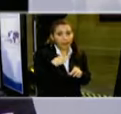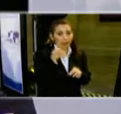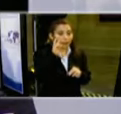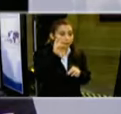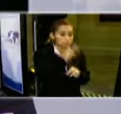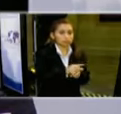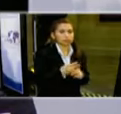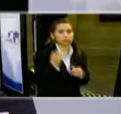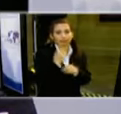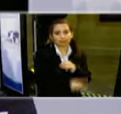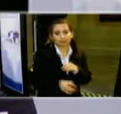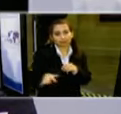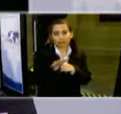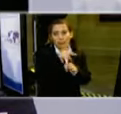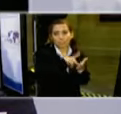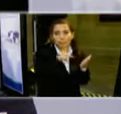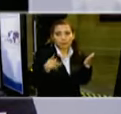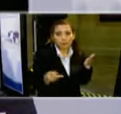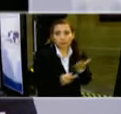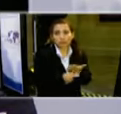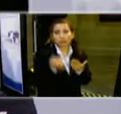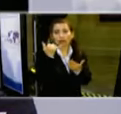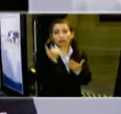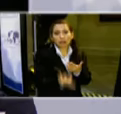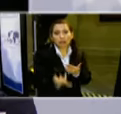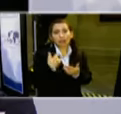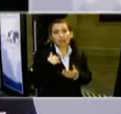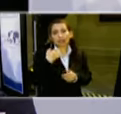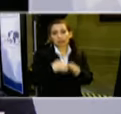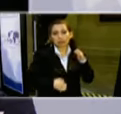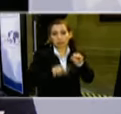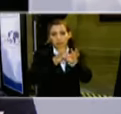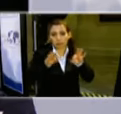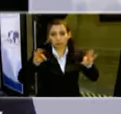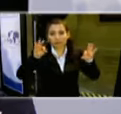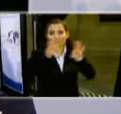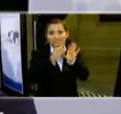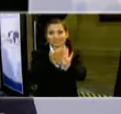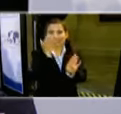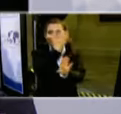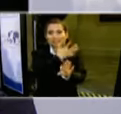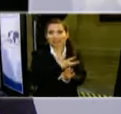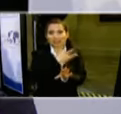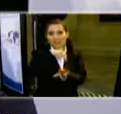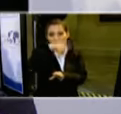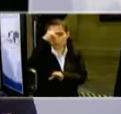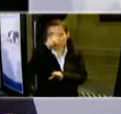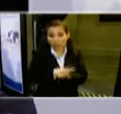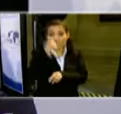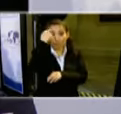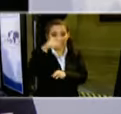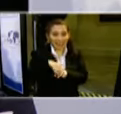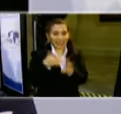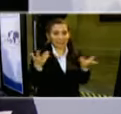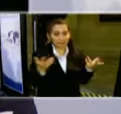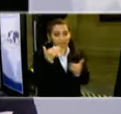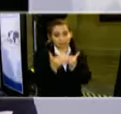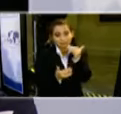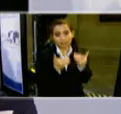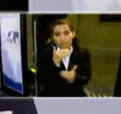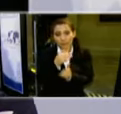impactado algunos de los proyectos de infraestructura importantes que se tenían en México para